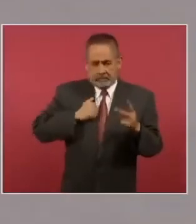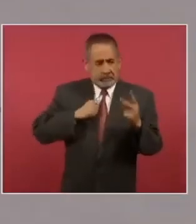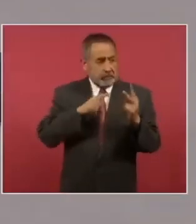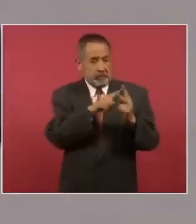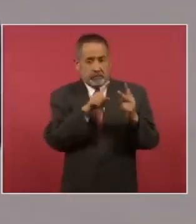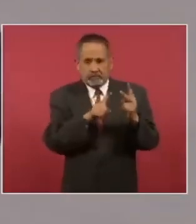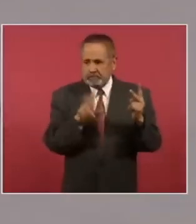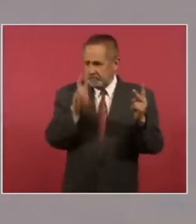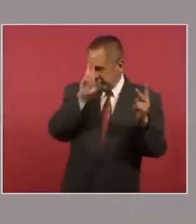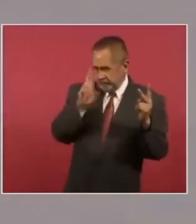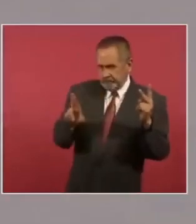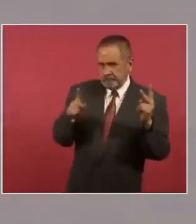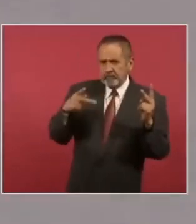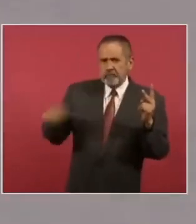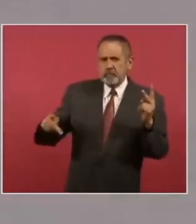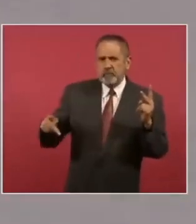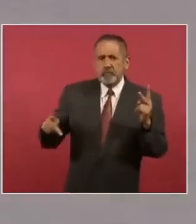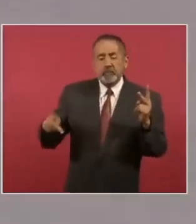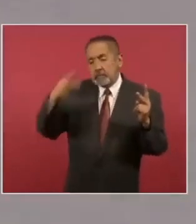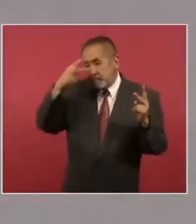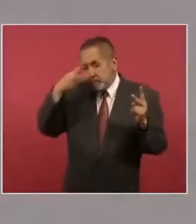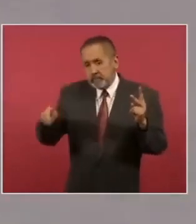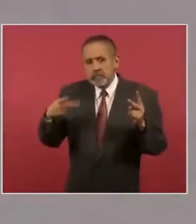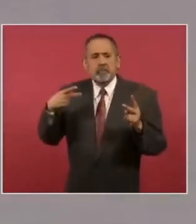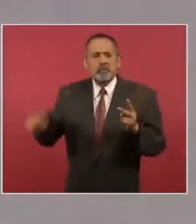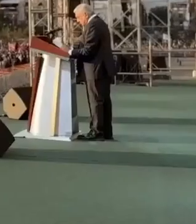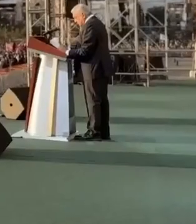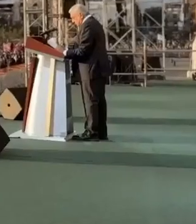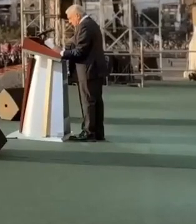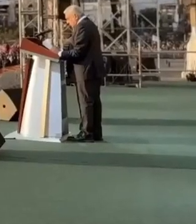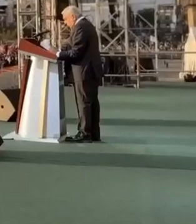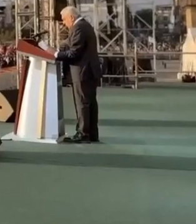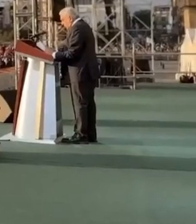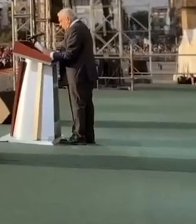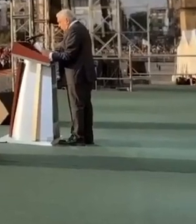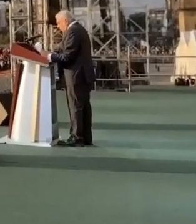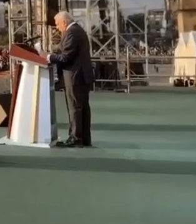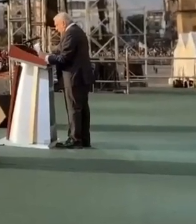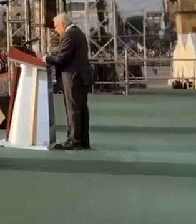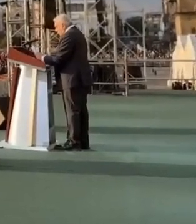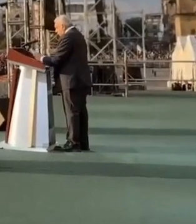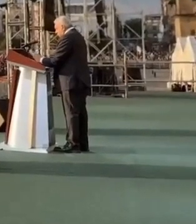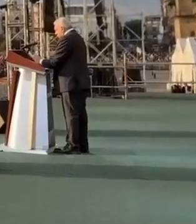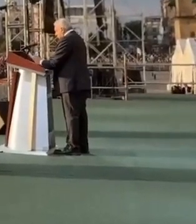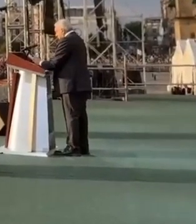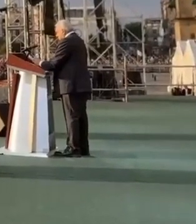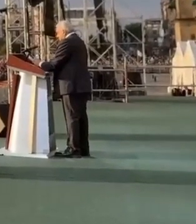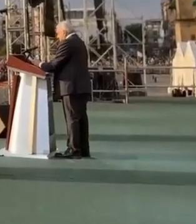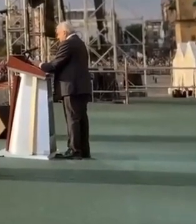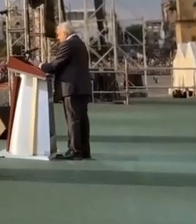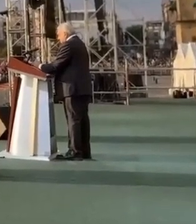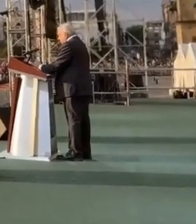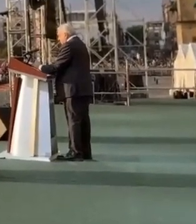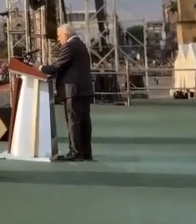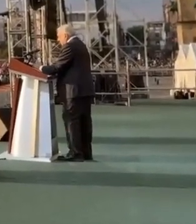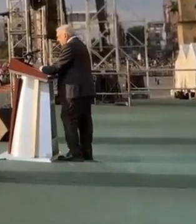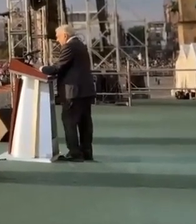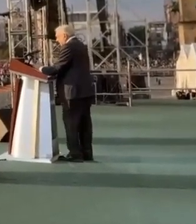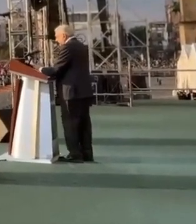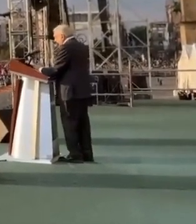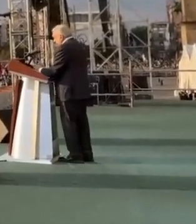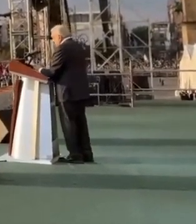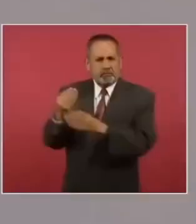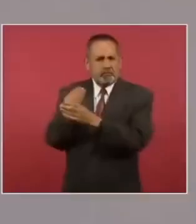reconocen que México se reserva su derecho soberano de reformar su constitución y su